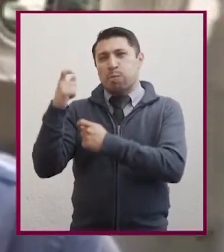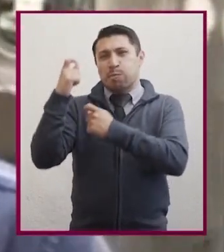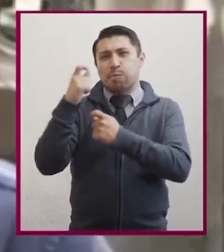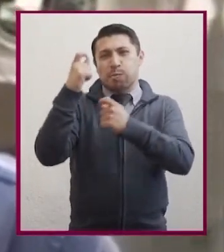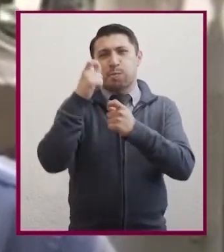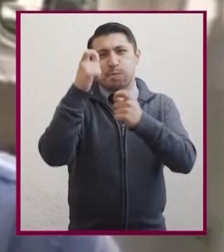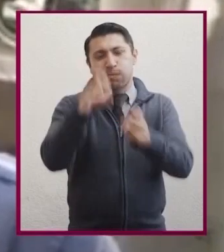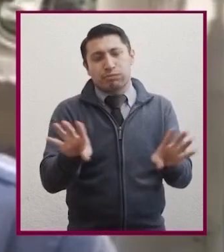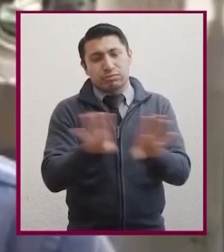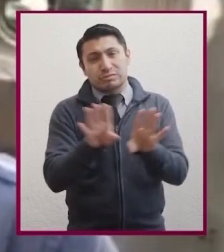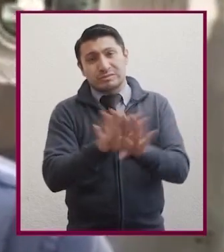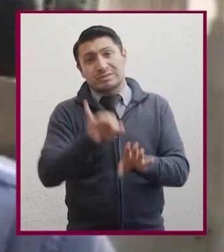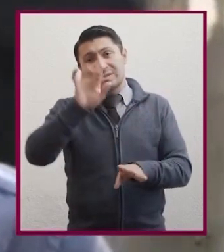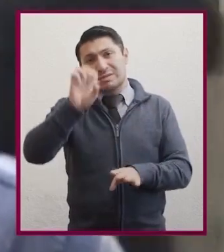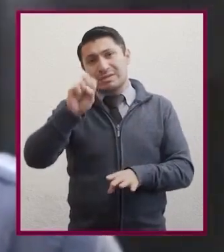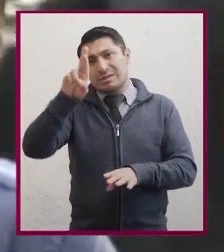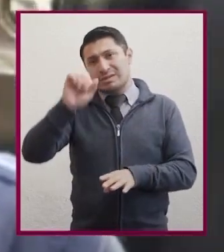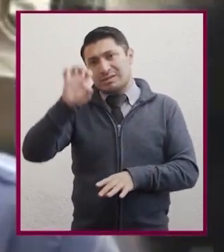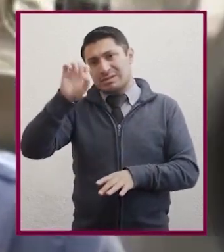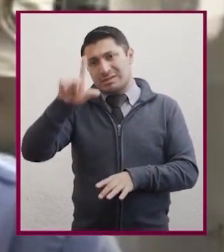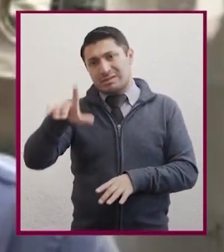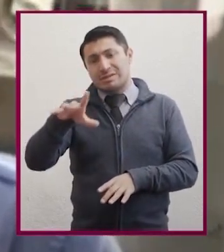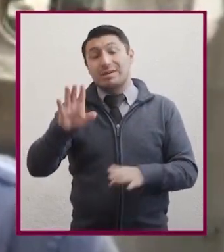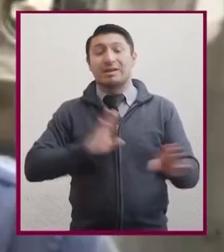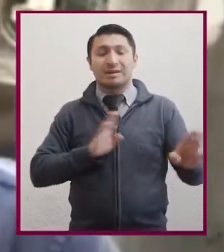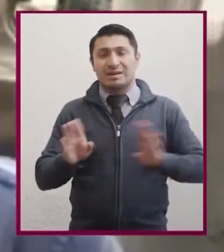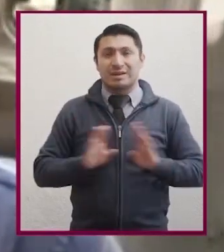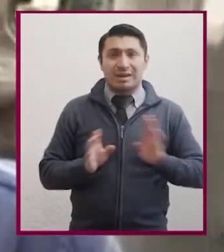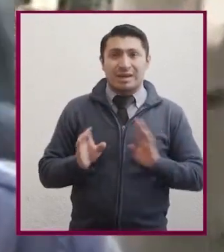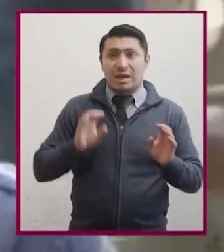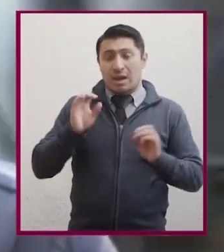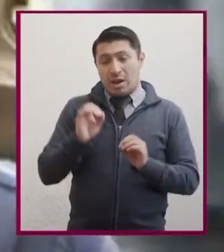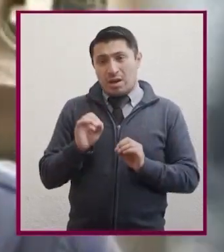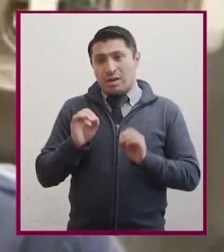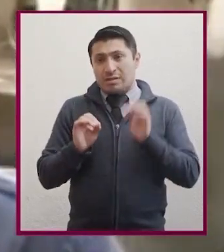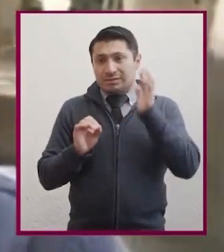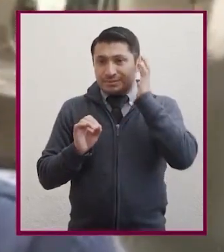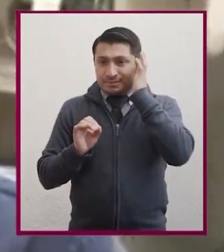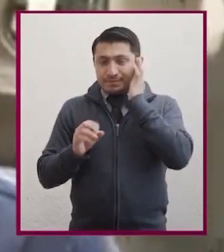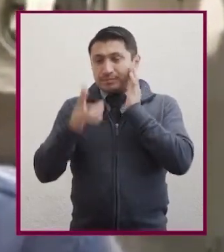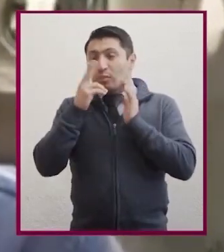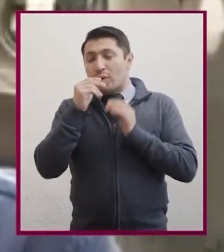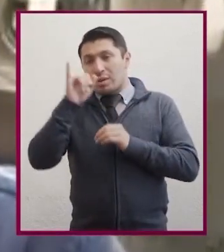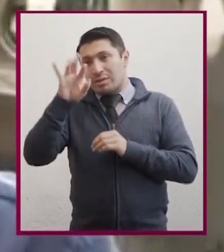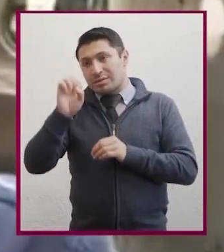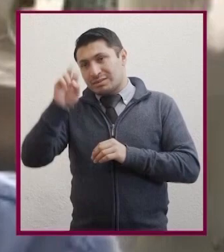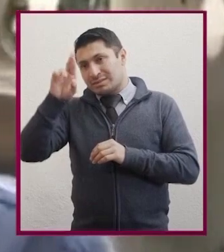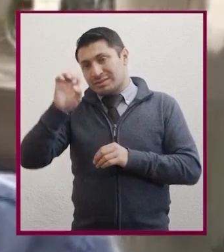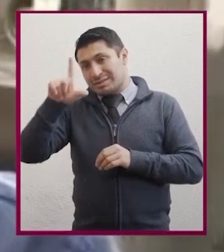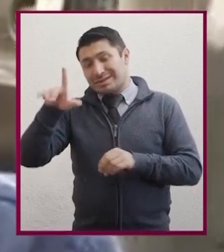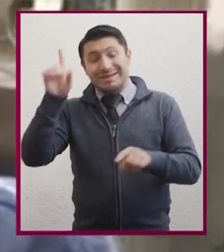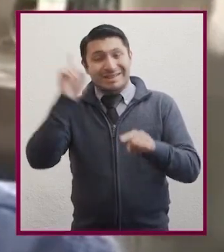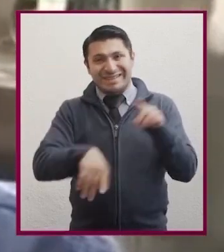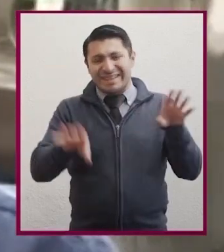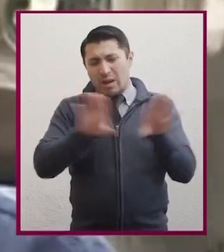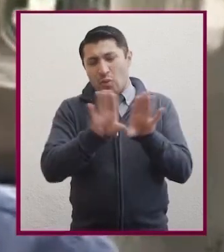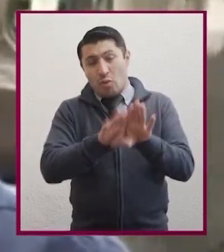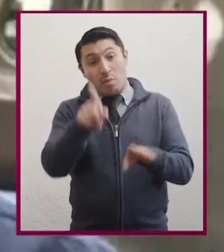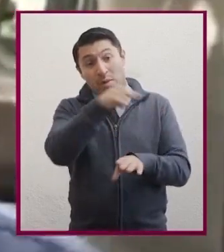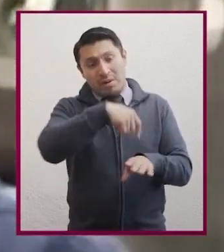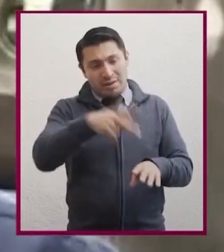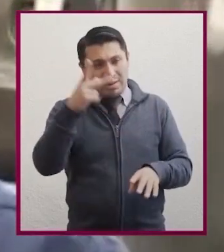manifestaciones que Israel, el ejército o la policía israelí reprimían, y los